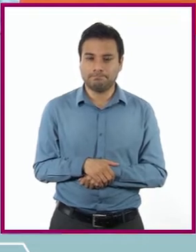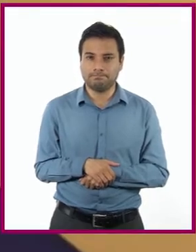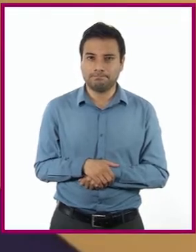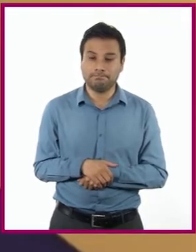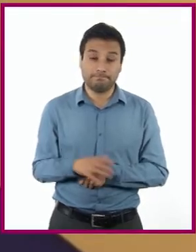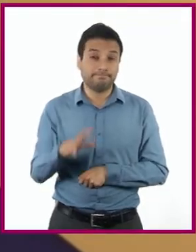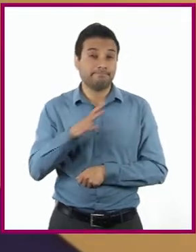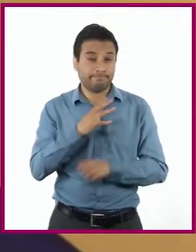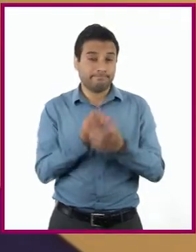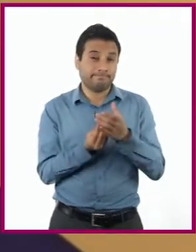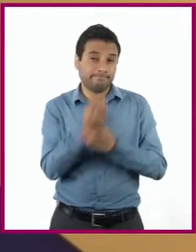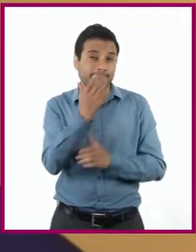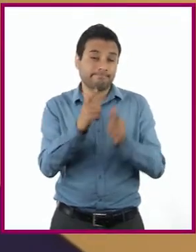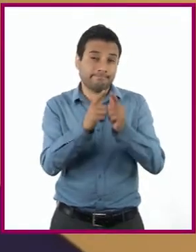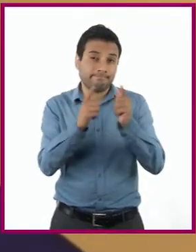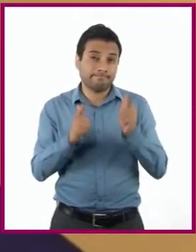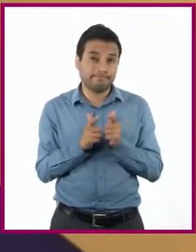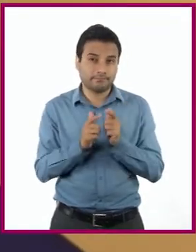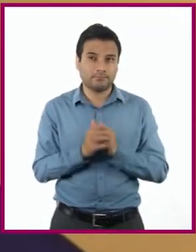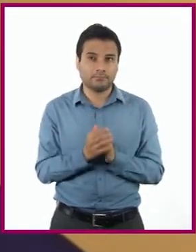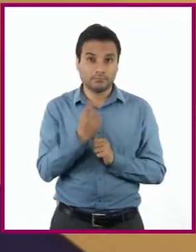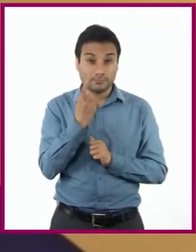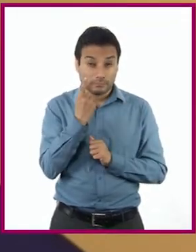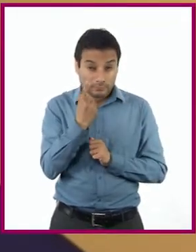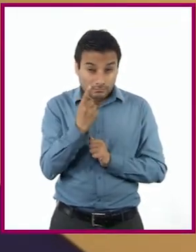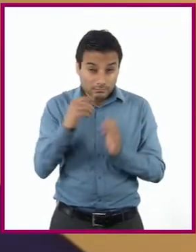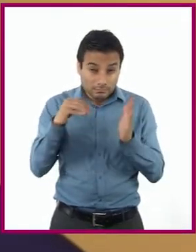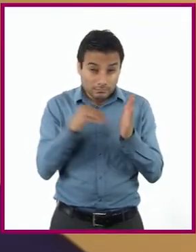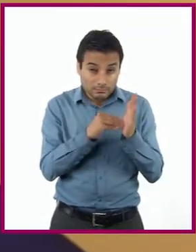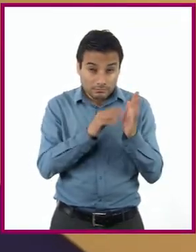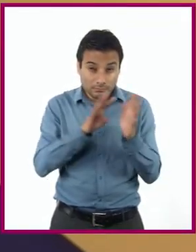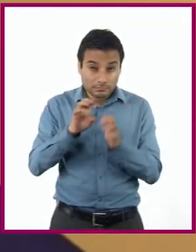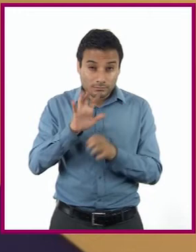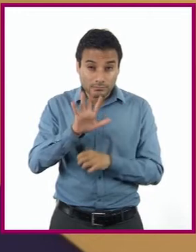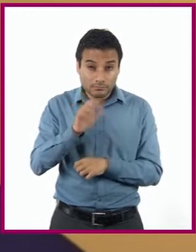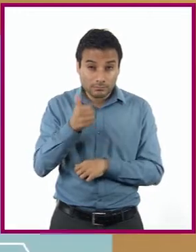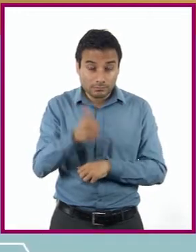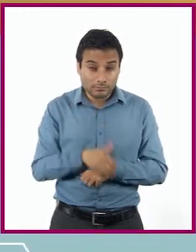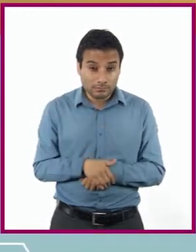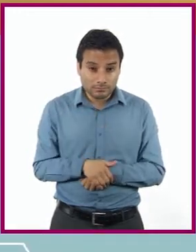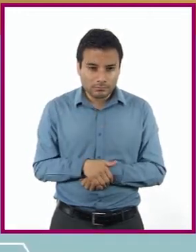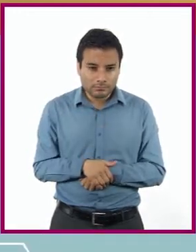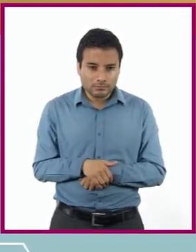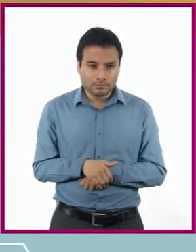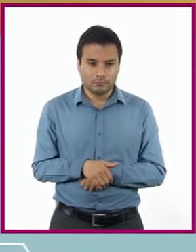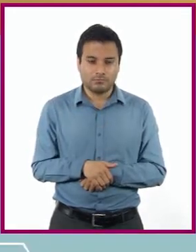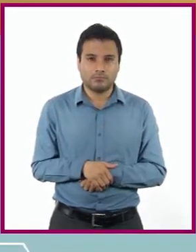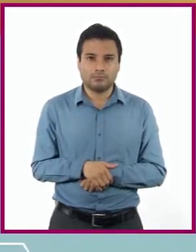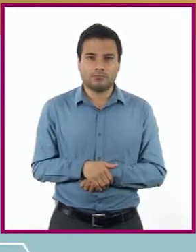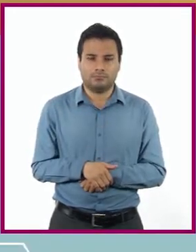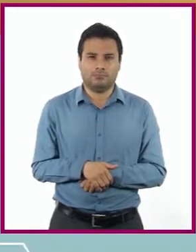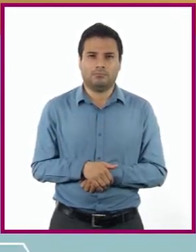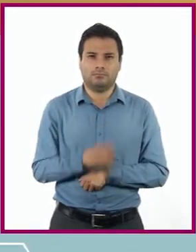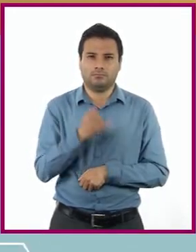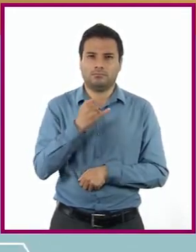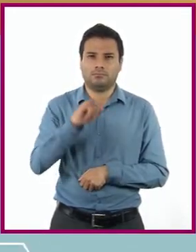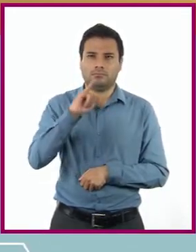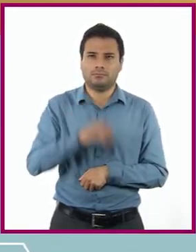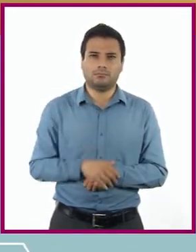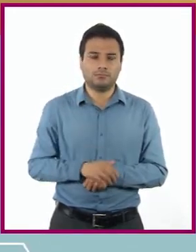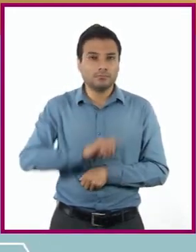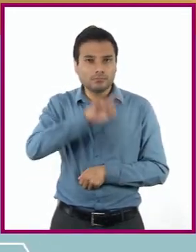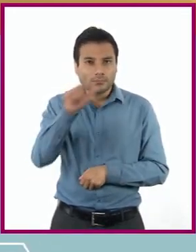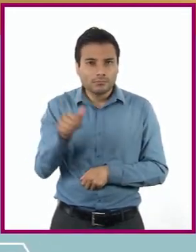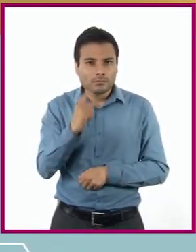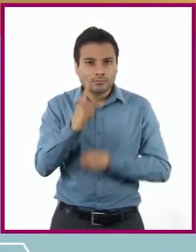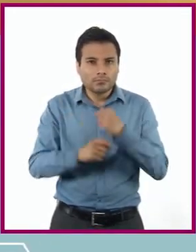Plana. ¿En 1956? Eso fue un año antes de que la Unión Soviética,